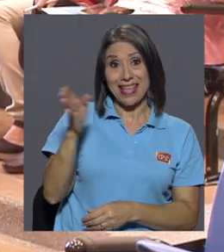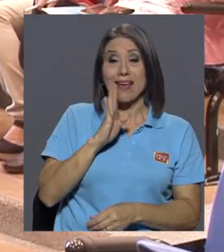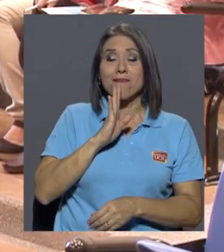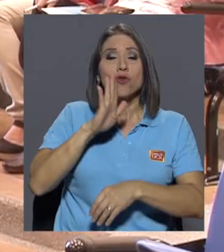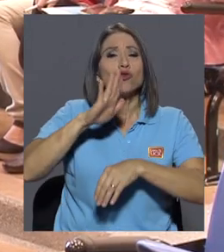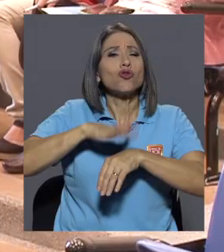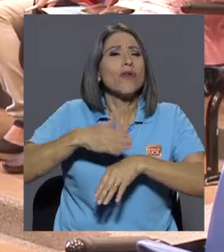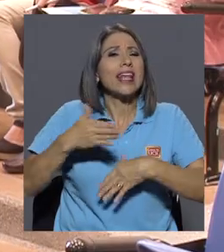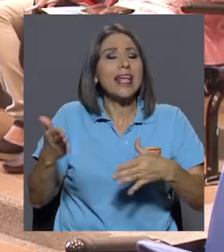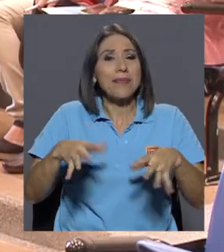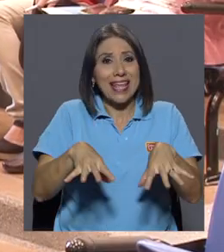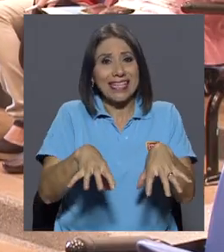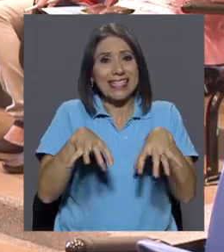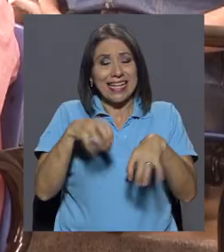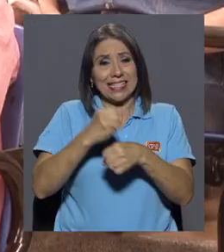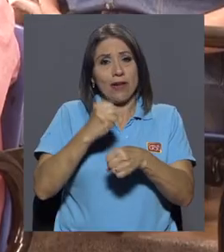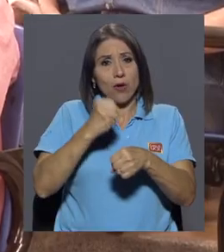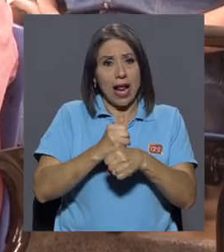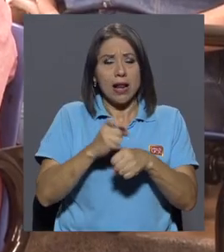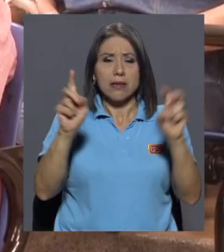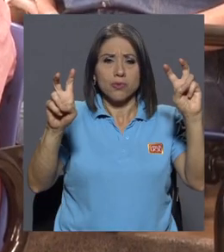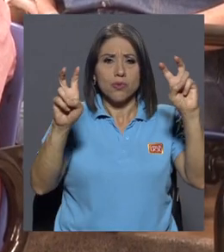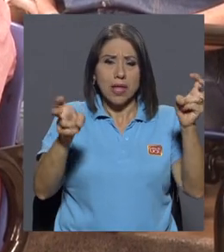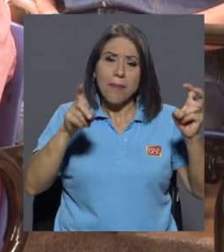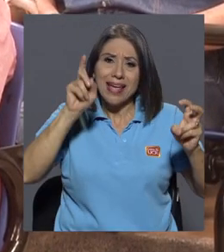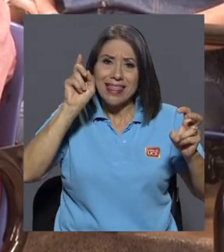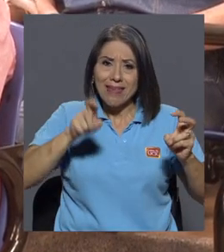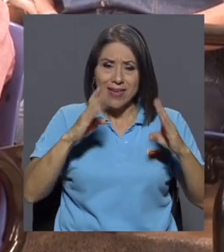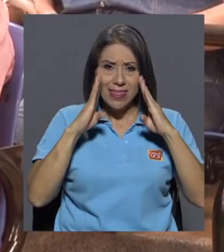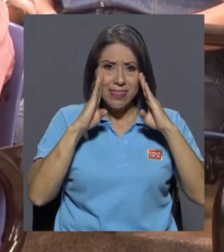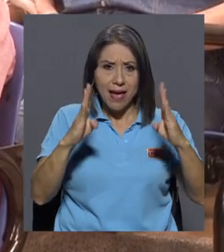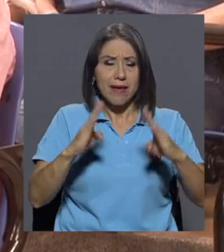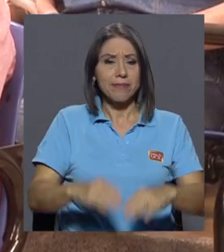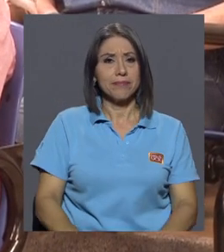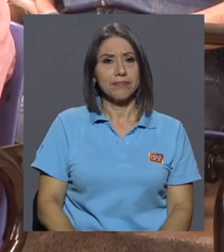en cómo el estrés en el ámbito laboral es un tema que hay que darle atención.